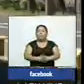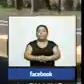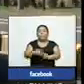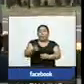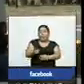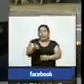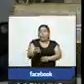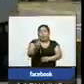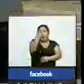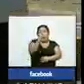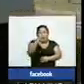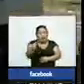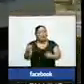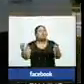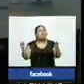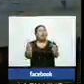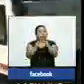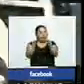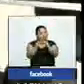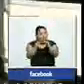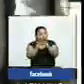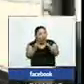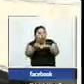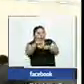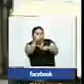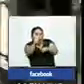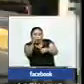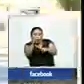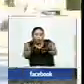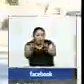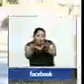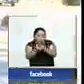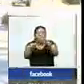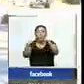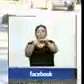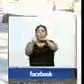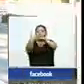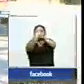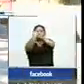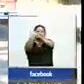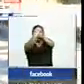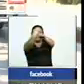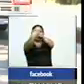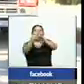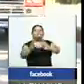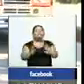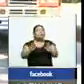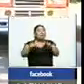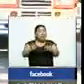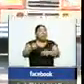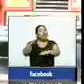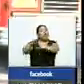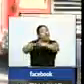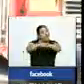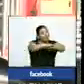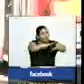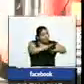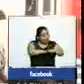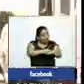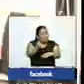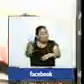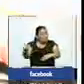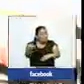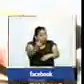próximos días seguirán expandiendo a otras rutas del país este sistema de videovigilancia y advirtieron a quienes